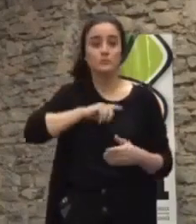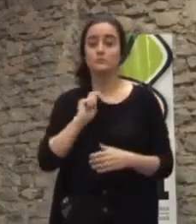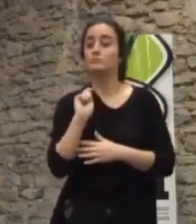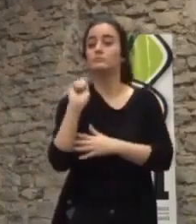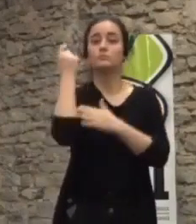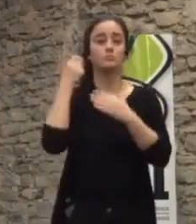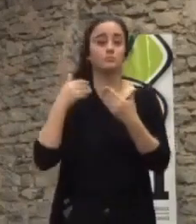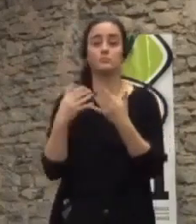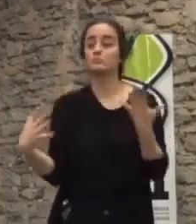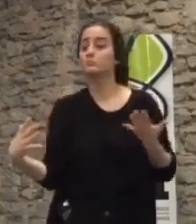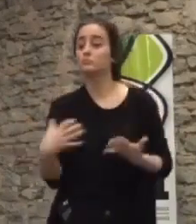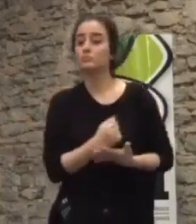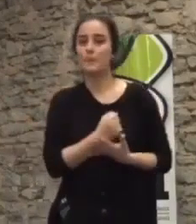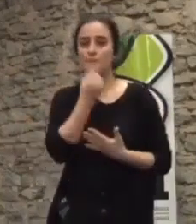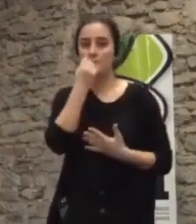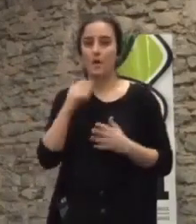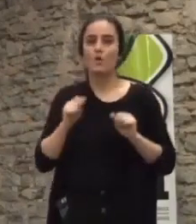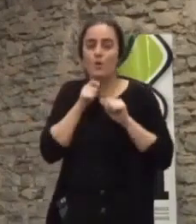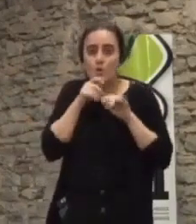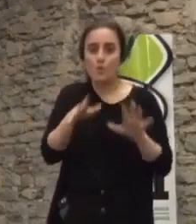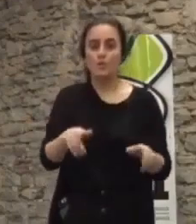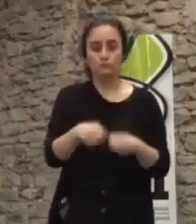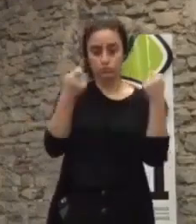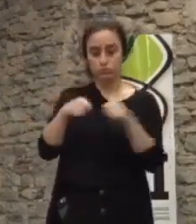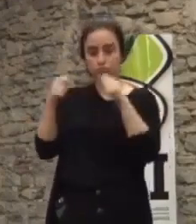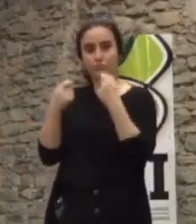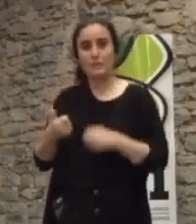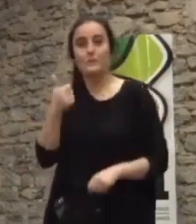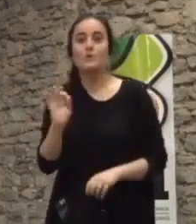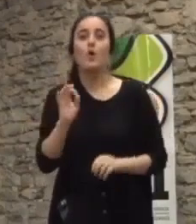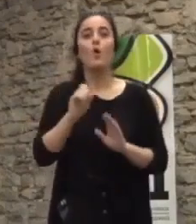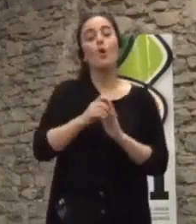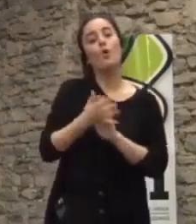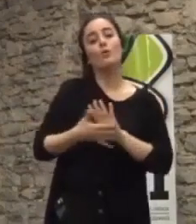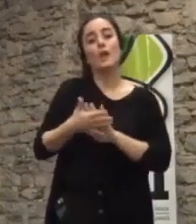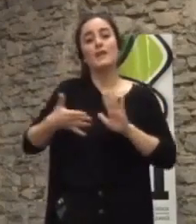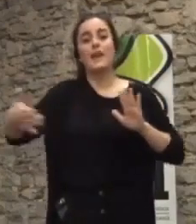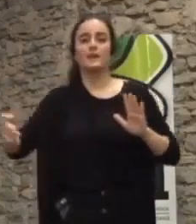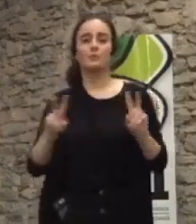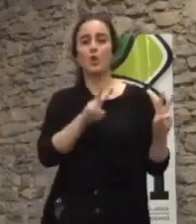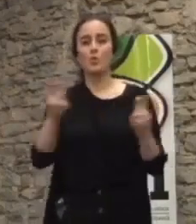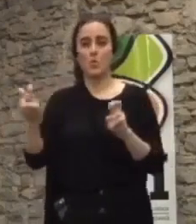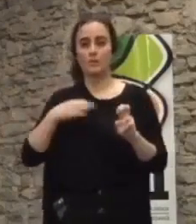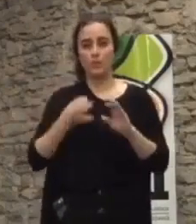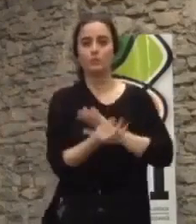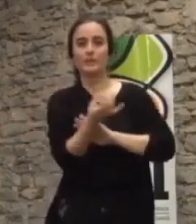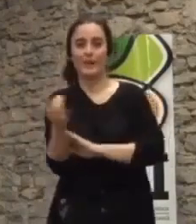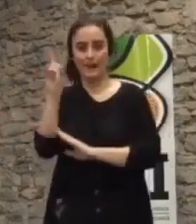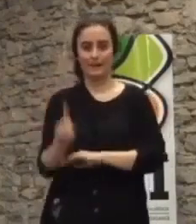consigamos llegar, pues más rumores conseguiremos desmontar o nuevas narrativas, ¿no?, podremos crear, que igual me gusta más esta segunda parte también.